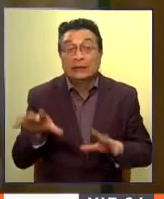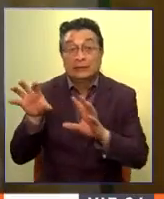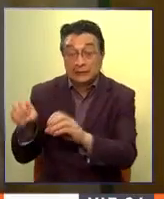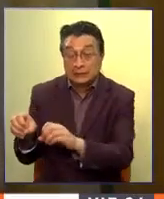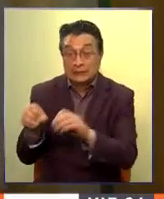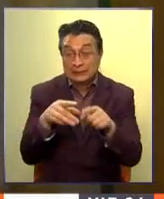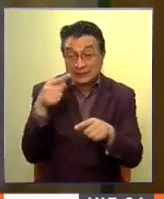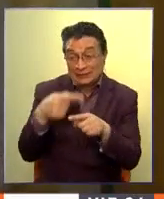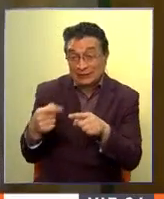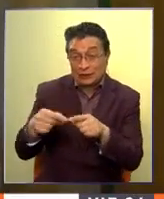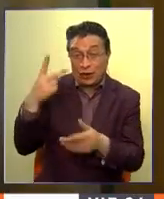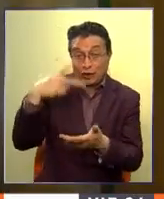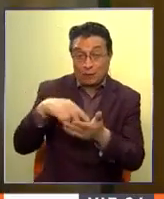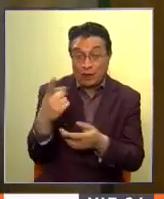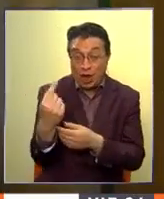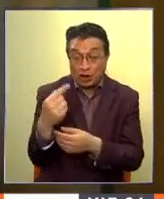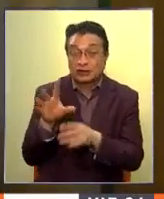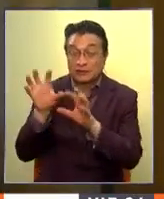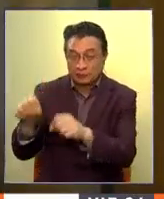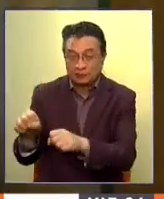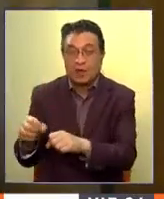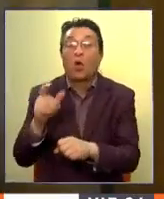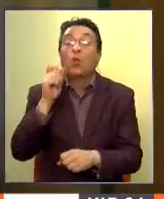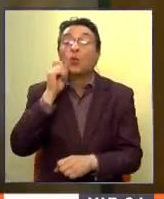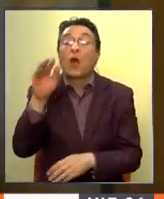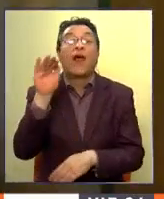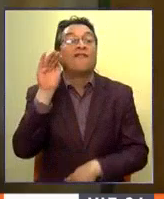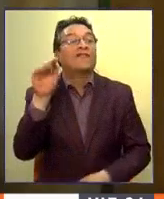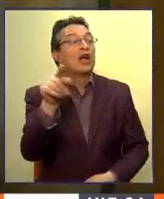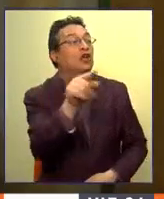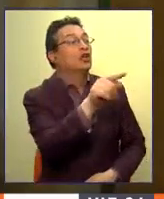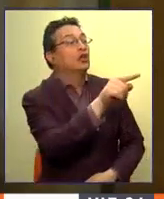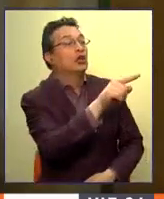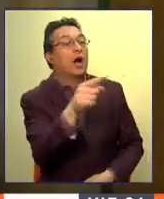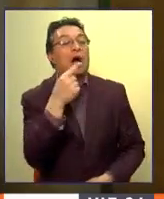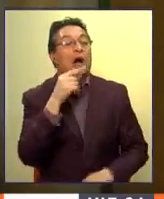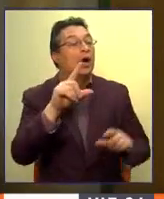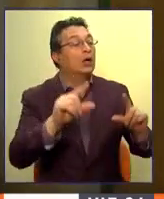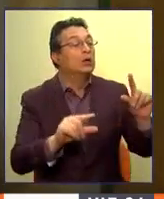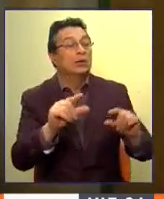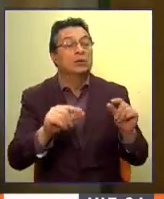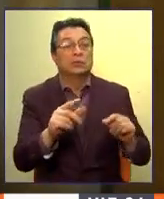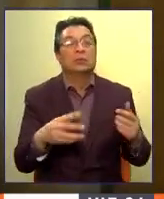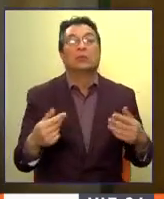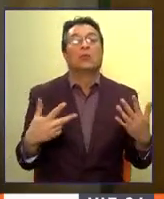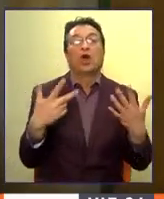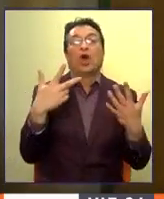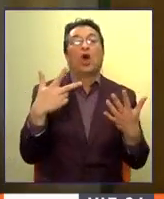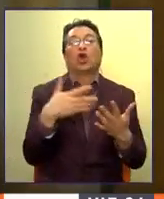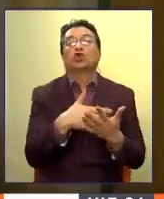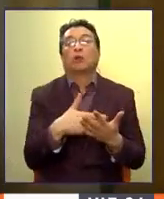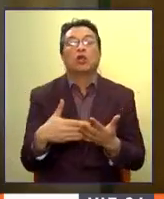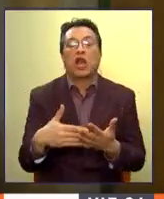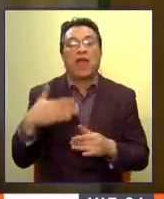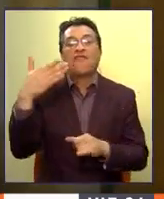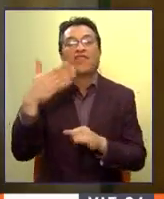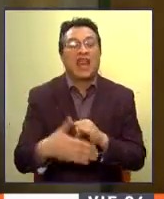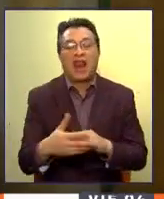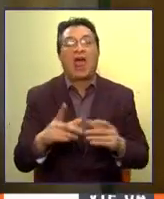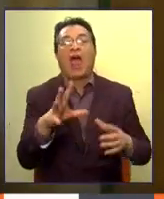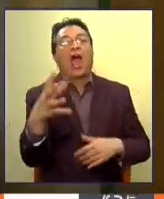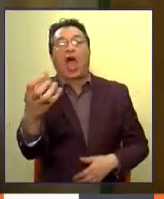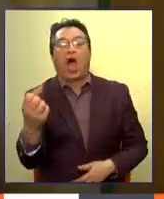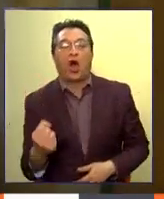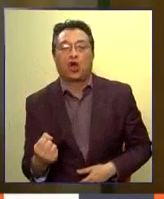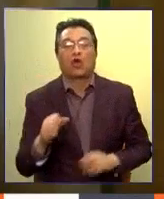que tomamos el 2011, ir a decirle a qué banco me da la tasa actual y ahorrarnos los 8 millones de pesos de costo final que va a tener el crédito.